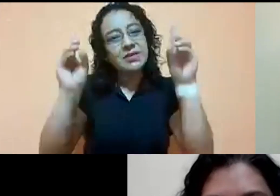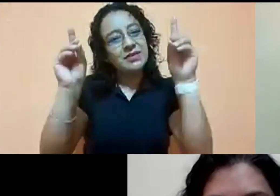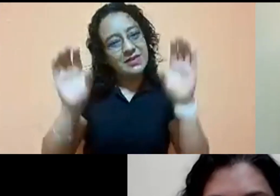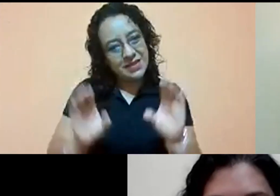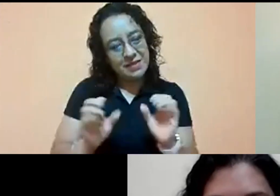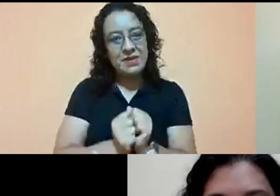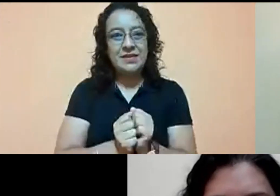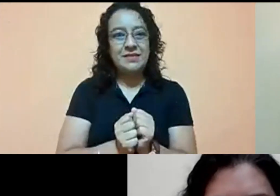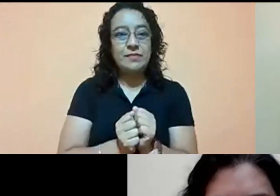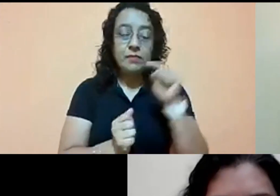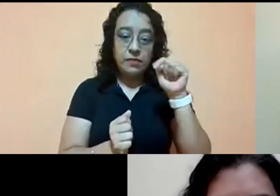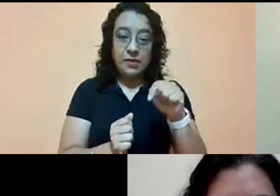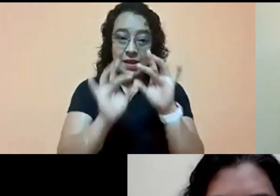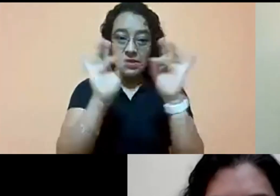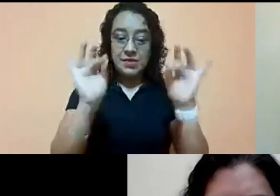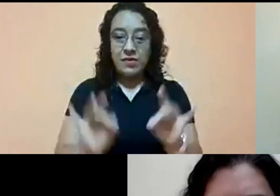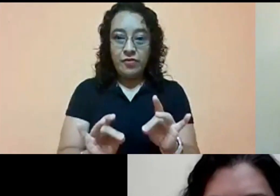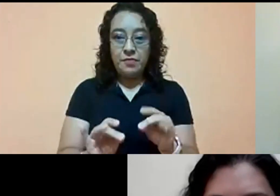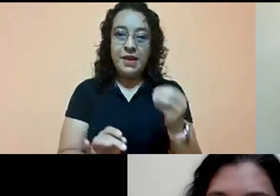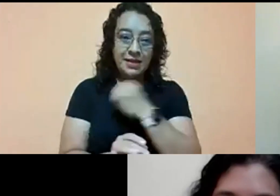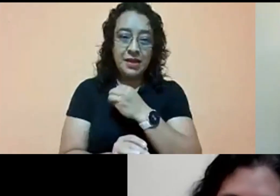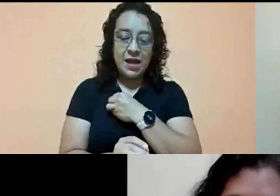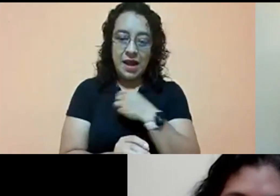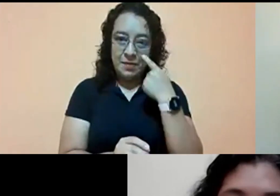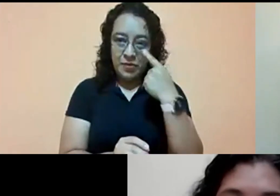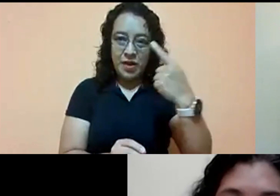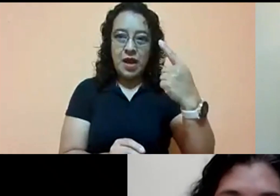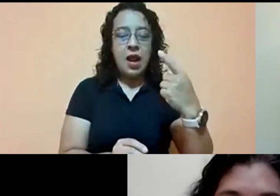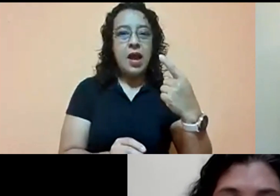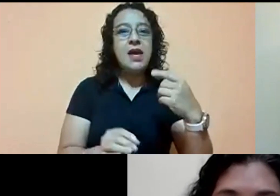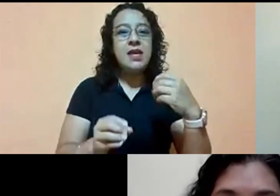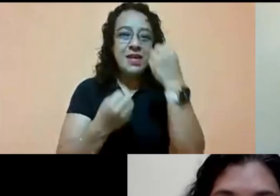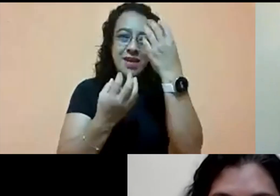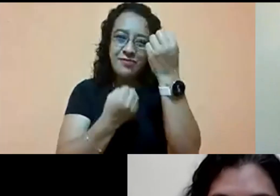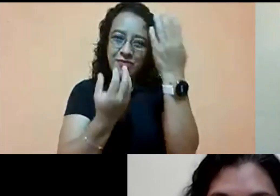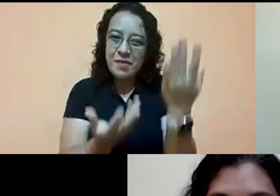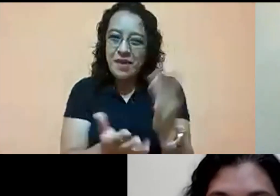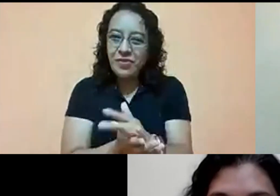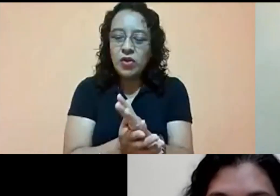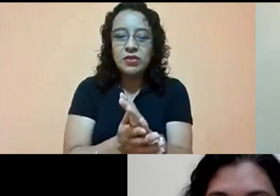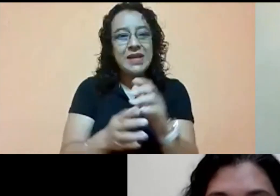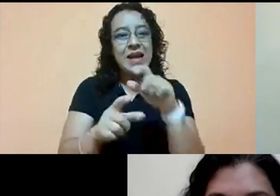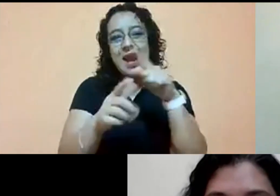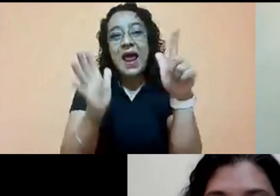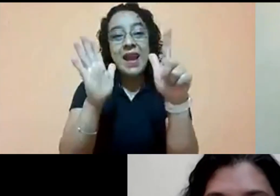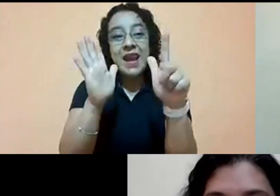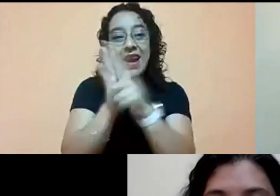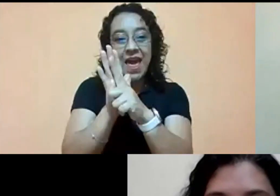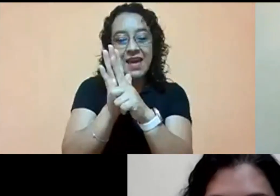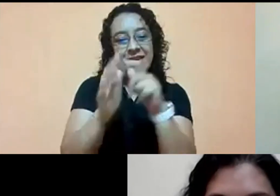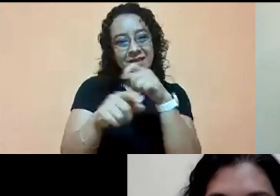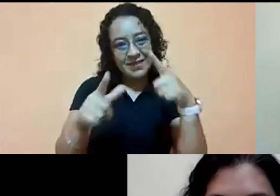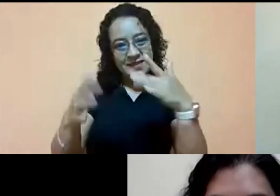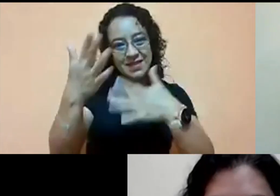realce a lo que es la ley de la lengua de señas. Realmente nos sentimos comprometidos y hemos visto que son